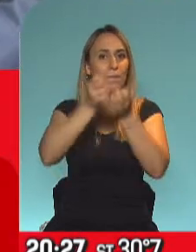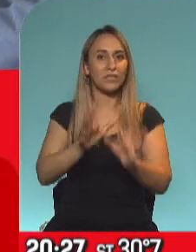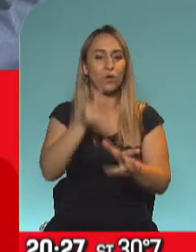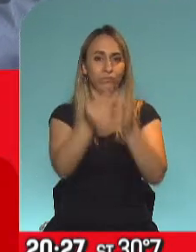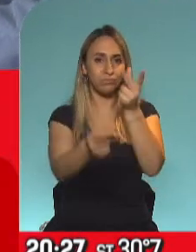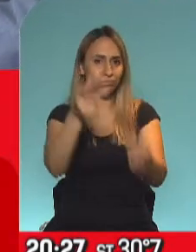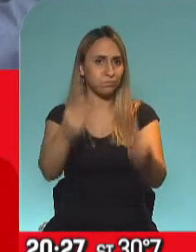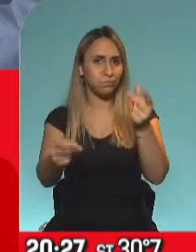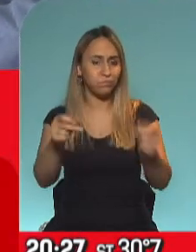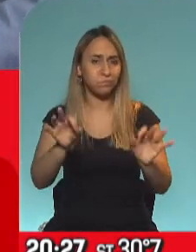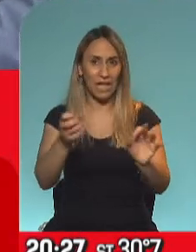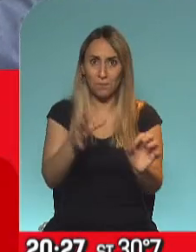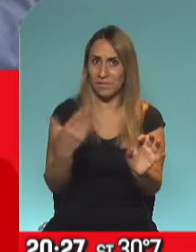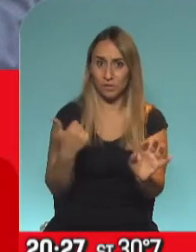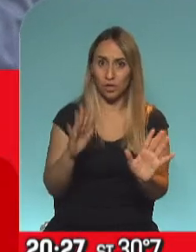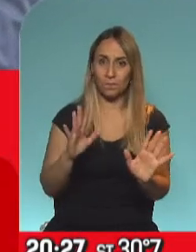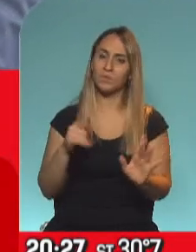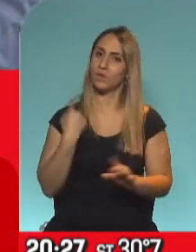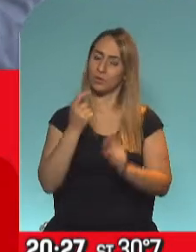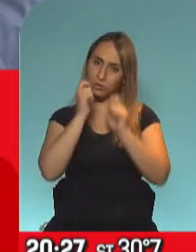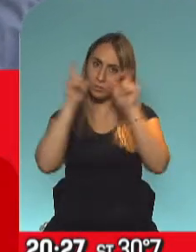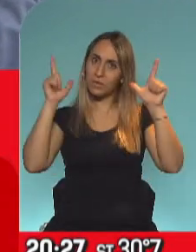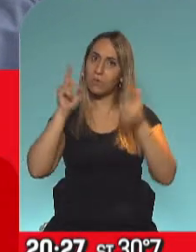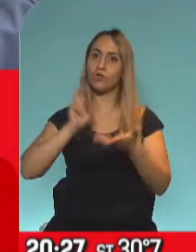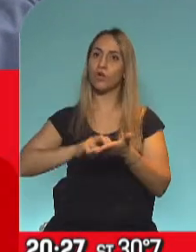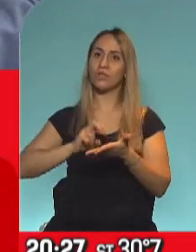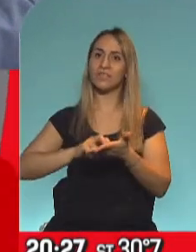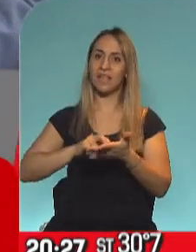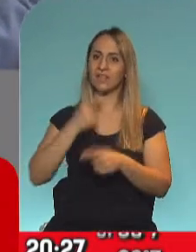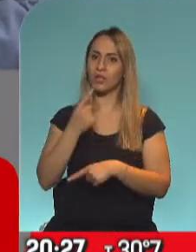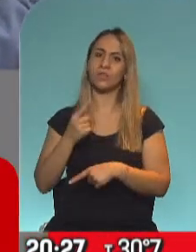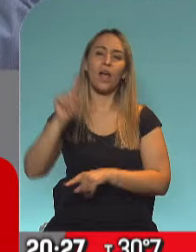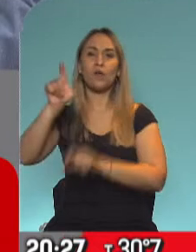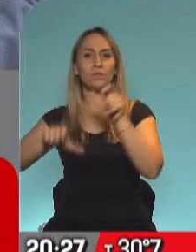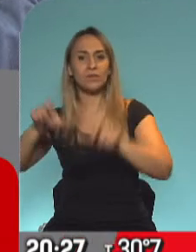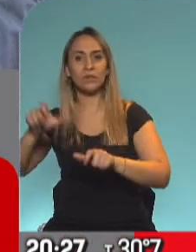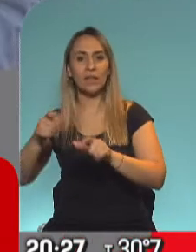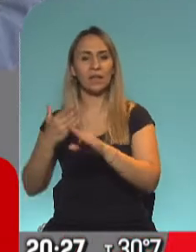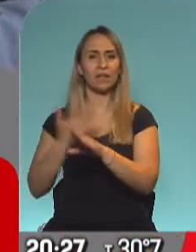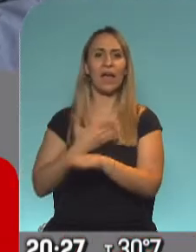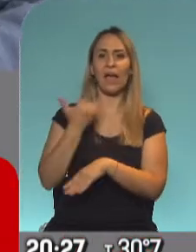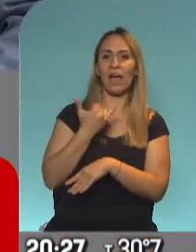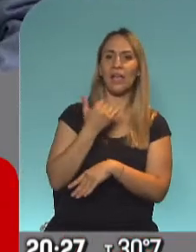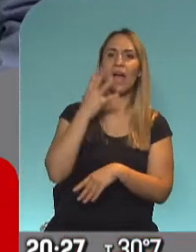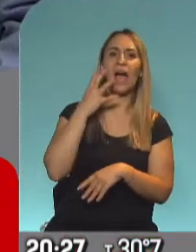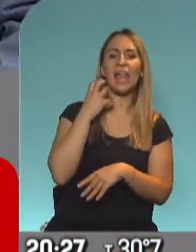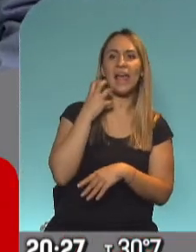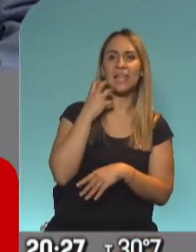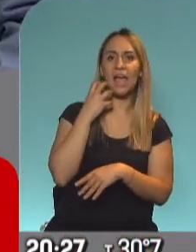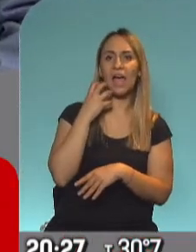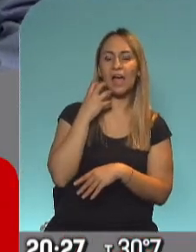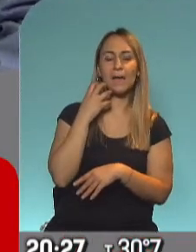y que hoy hasta incluso nos sorprendimos con esta noticia de que aquellos que tienen antecedentes de alergias severas no deben